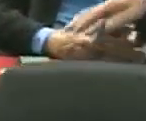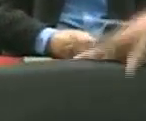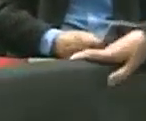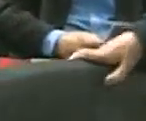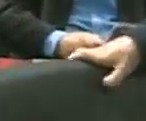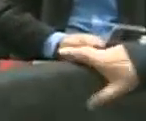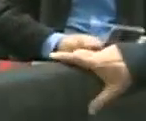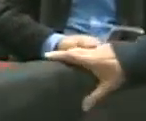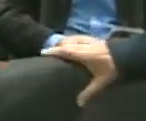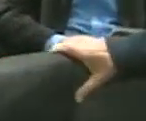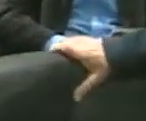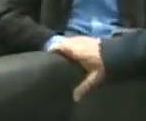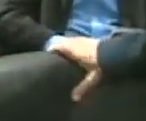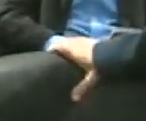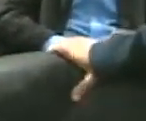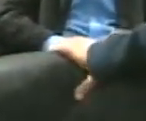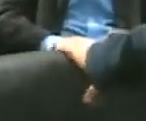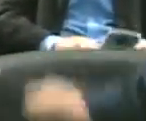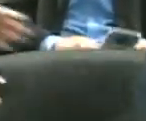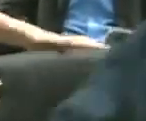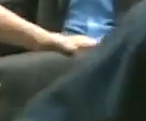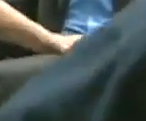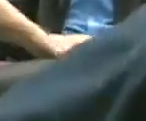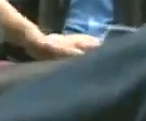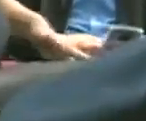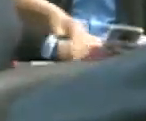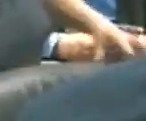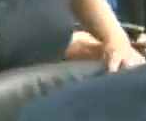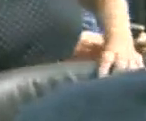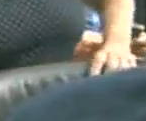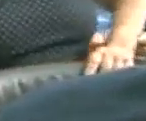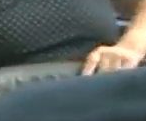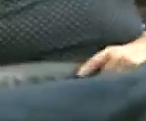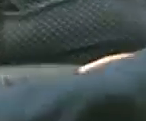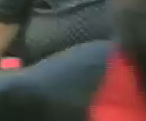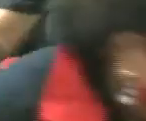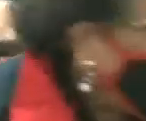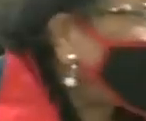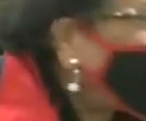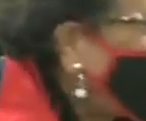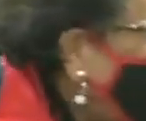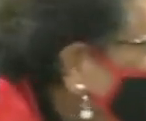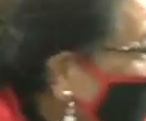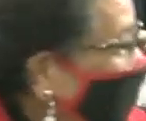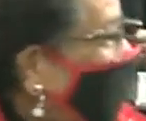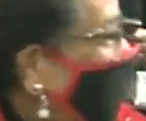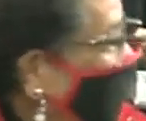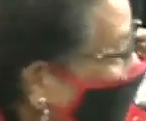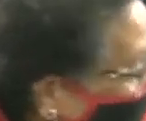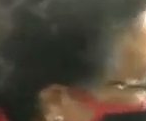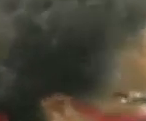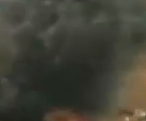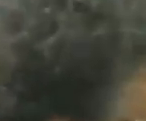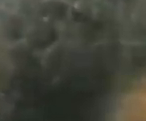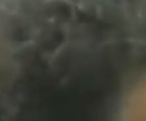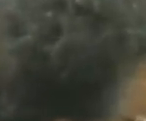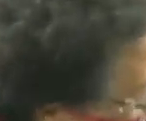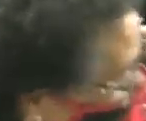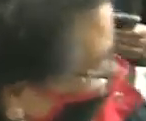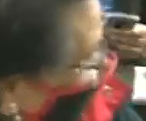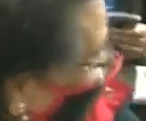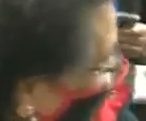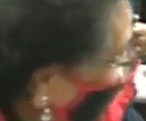Falcón. También se tiene previsto como segundo punto el proyecto de acuerdo en repudio del magnicidio en grado de frustración contra la